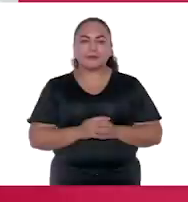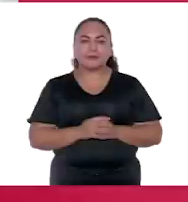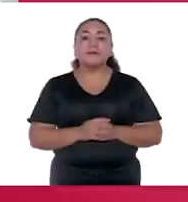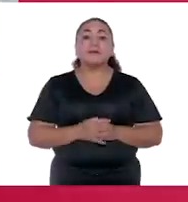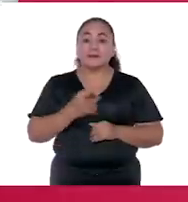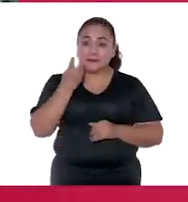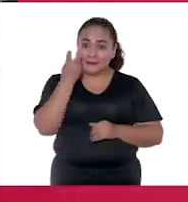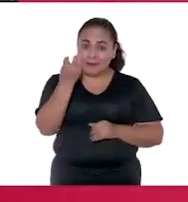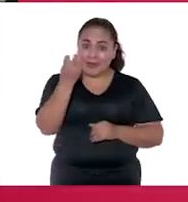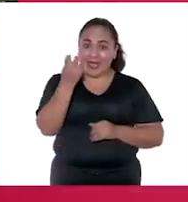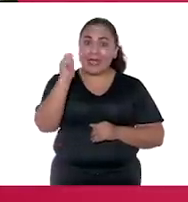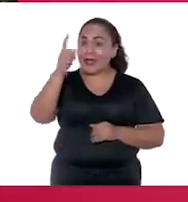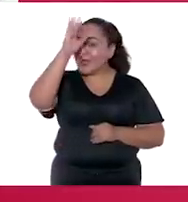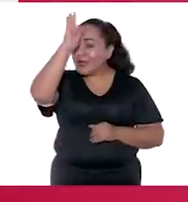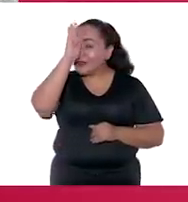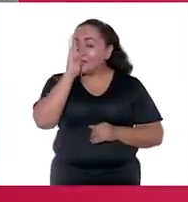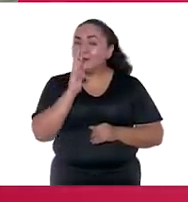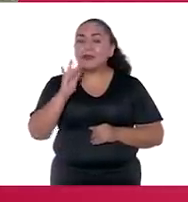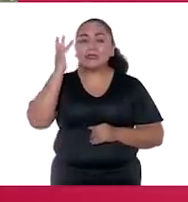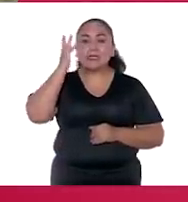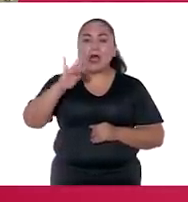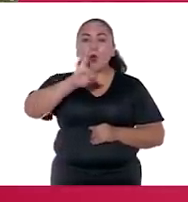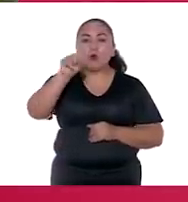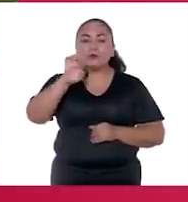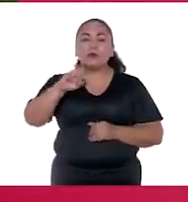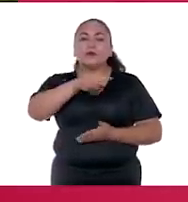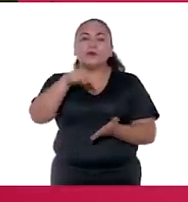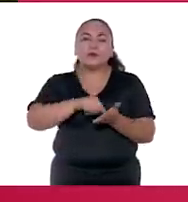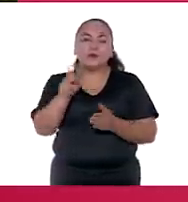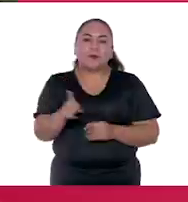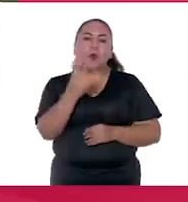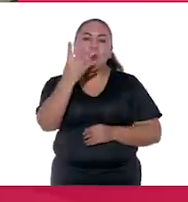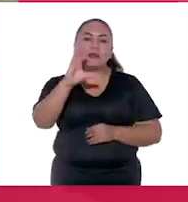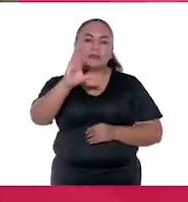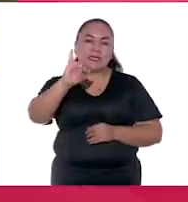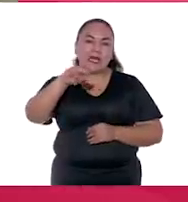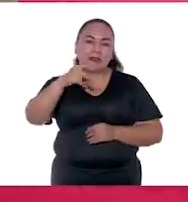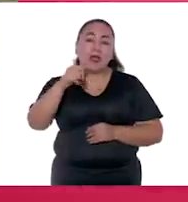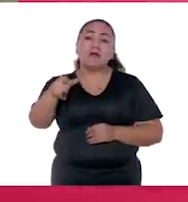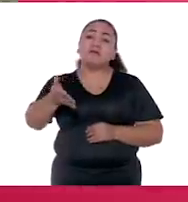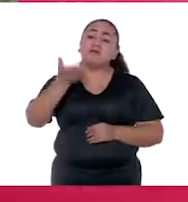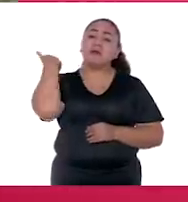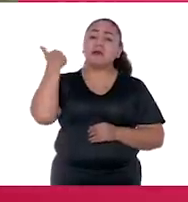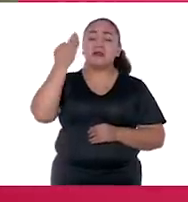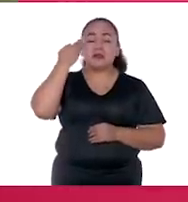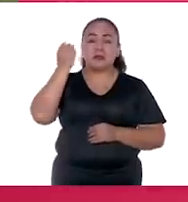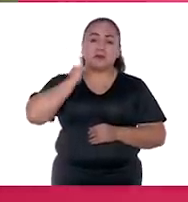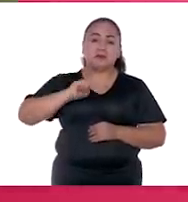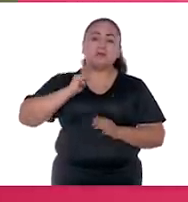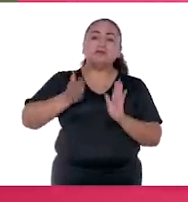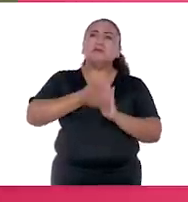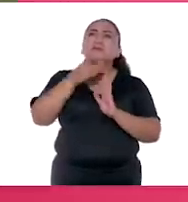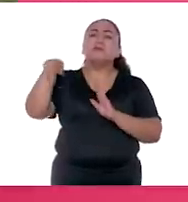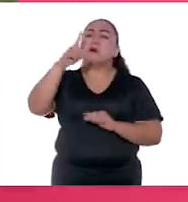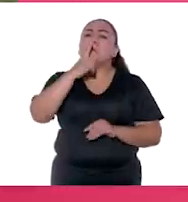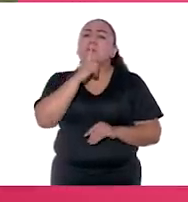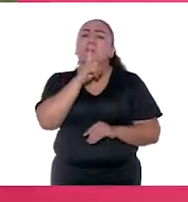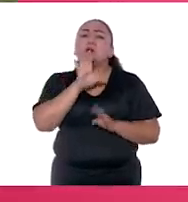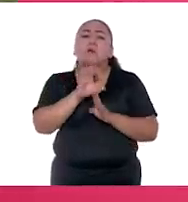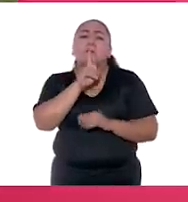Esta es la iglesia de San José en Cuatro Ciénegas, una construcción del siglo pasado muy sobria y de fachada sencilla.